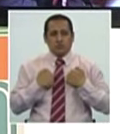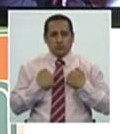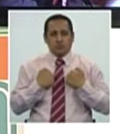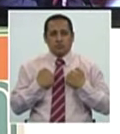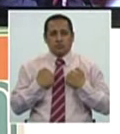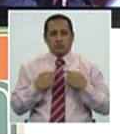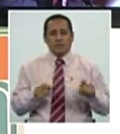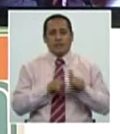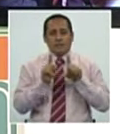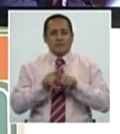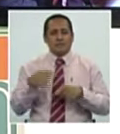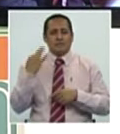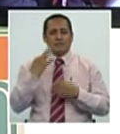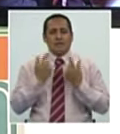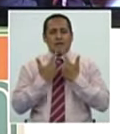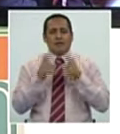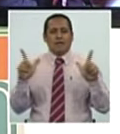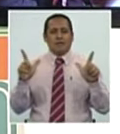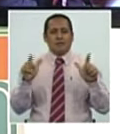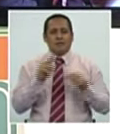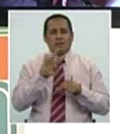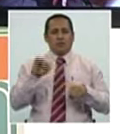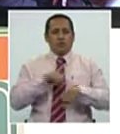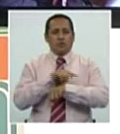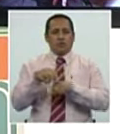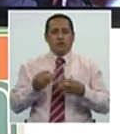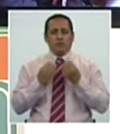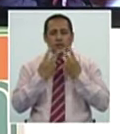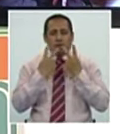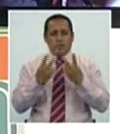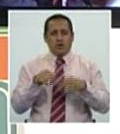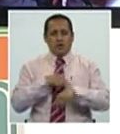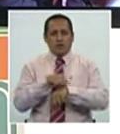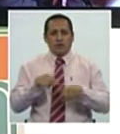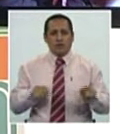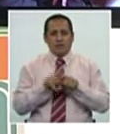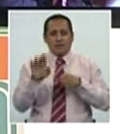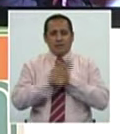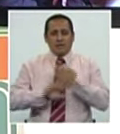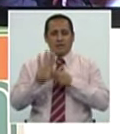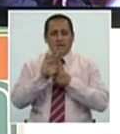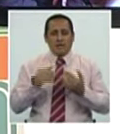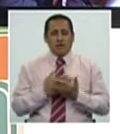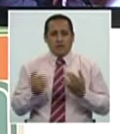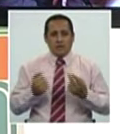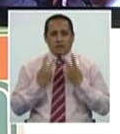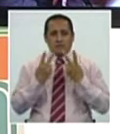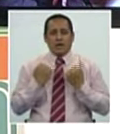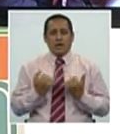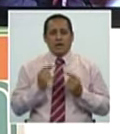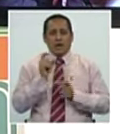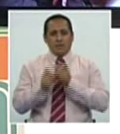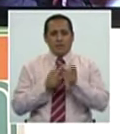yo estoy siempre libre a las 24 horas del día, porque para mí no hay horario cuando hay que defender una causa, y sobre todo de esta población, derechos, que es la